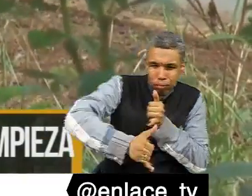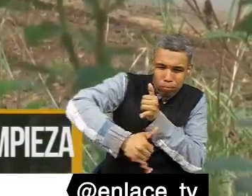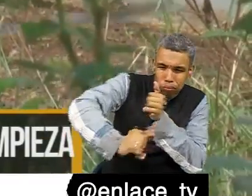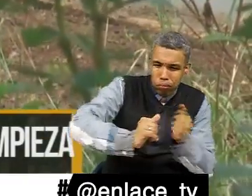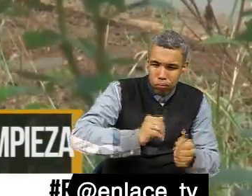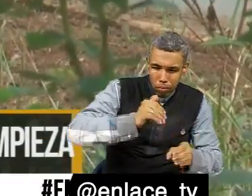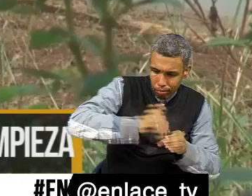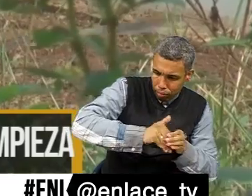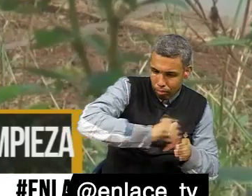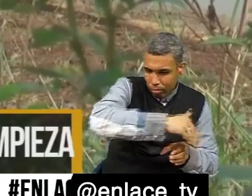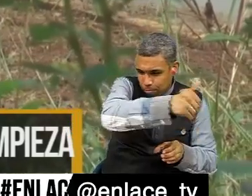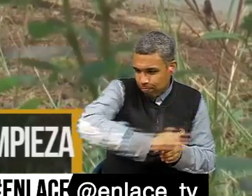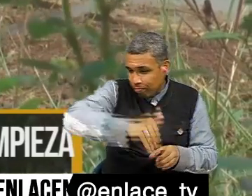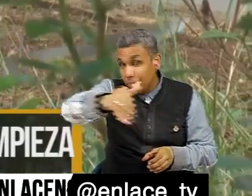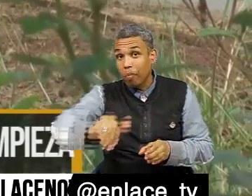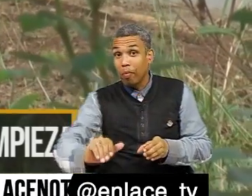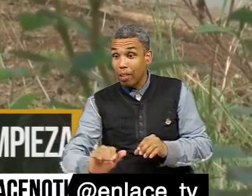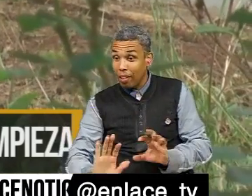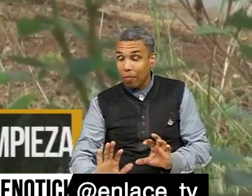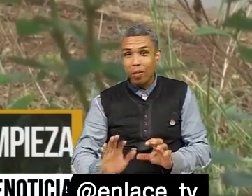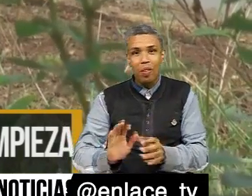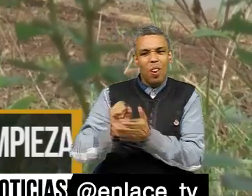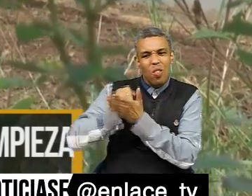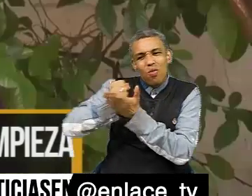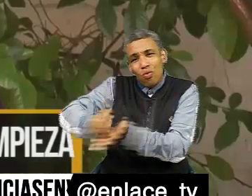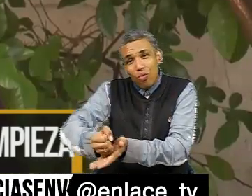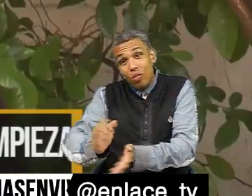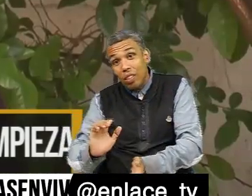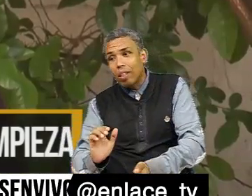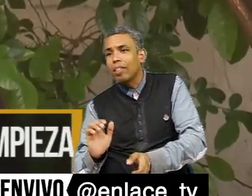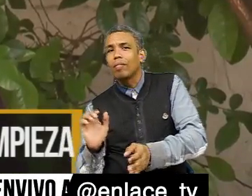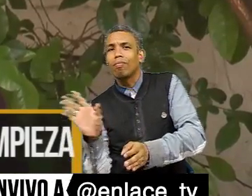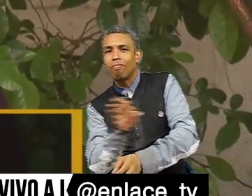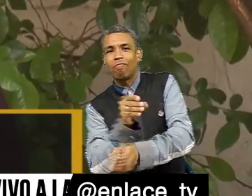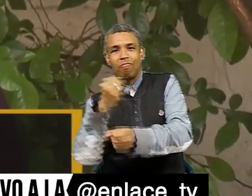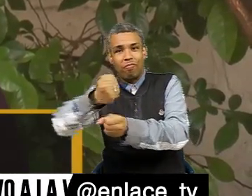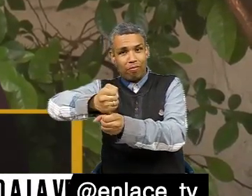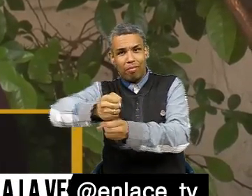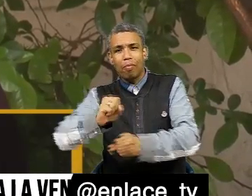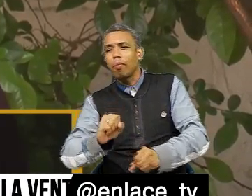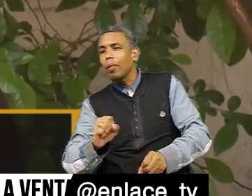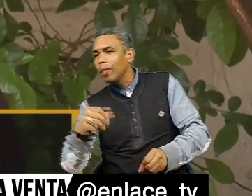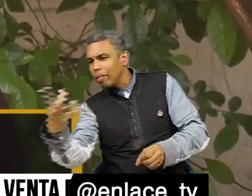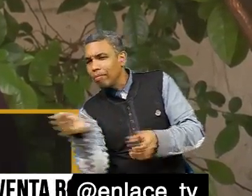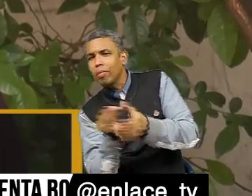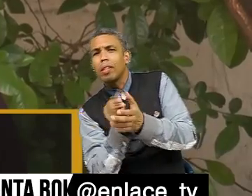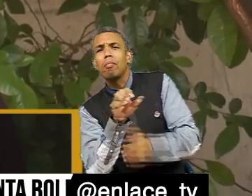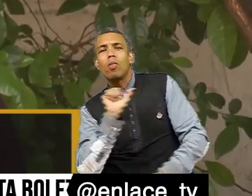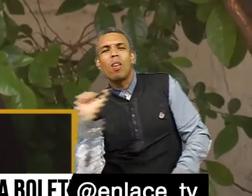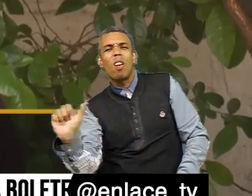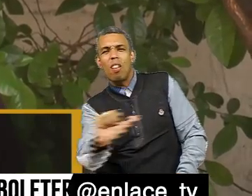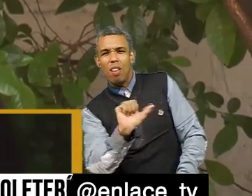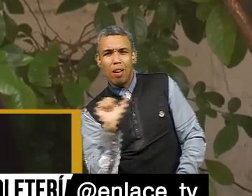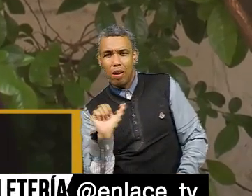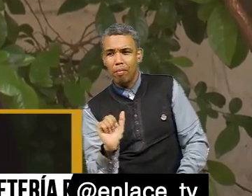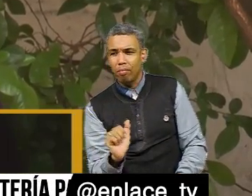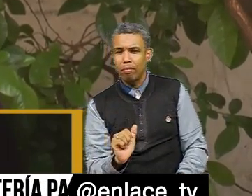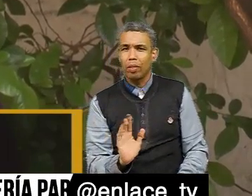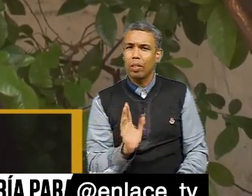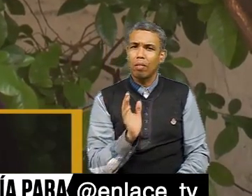del Plan de Empleo Social, que busca la inclusión de madres cabezas de familia, de